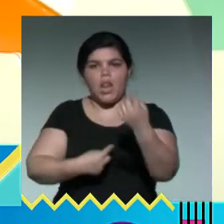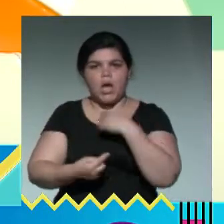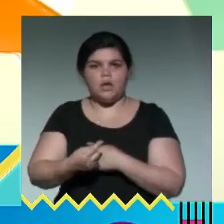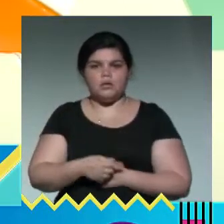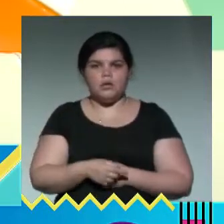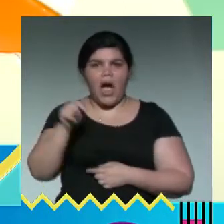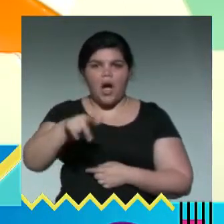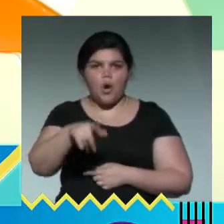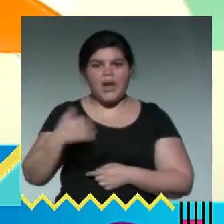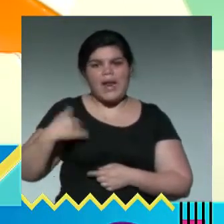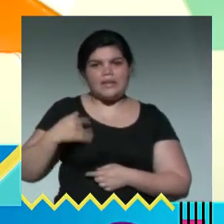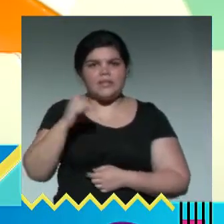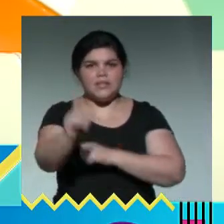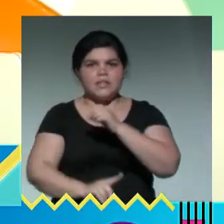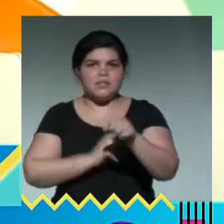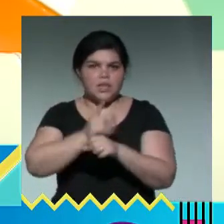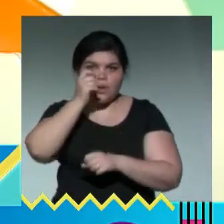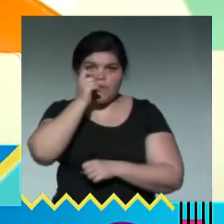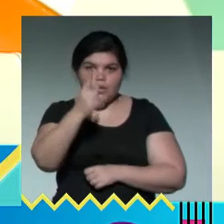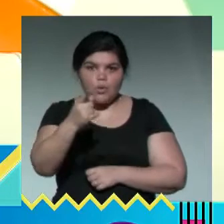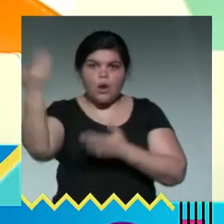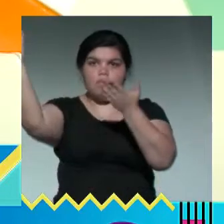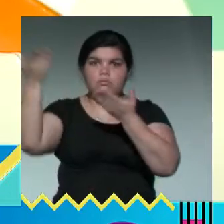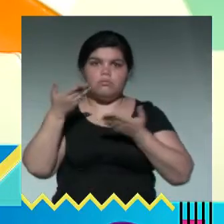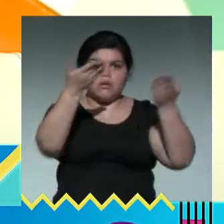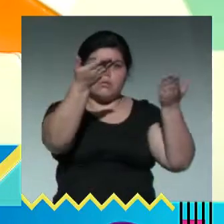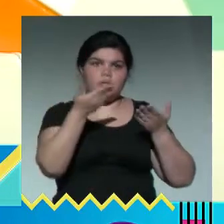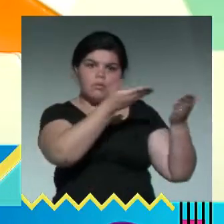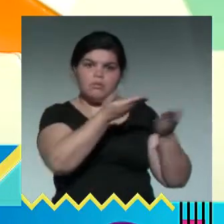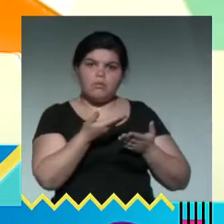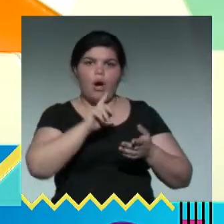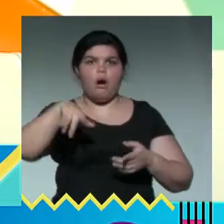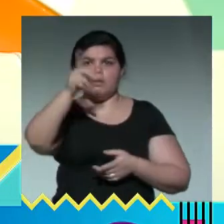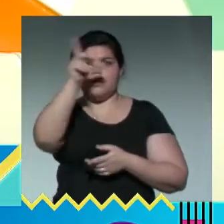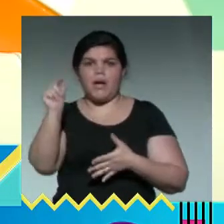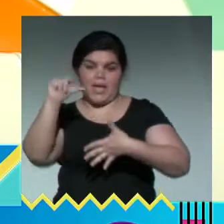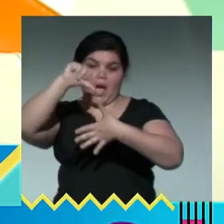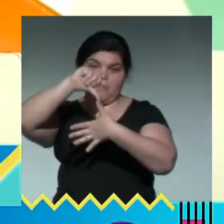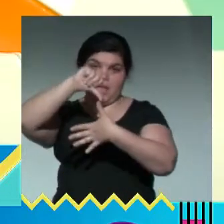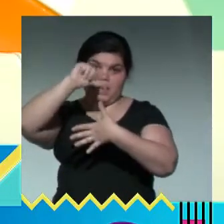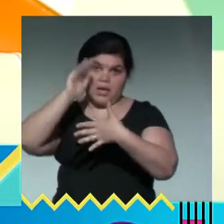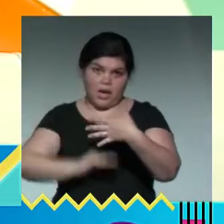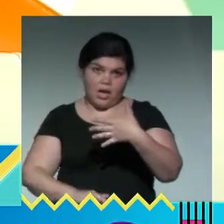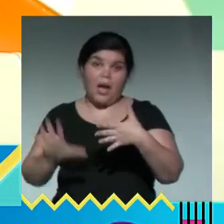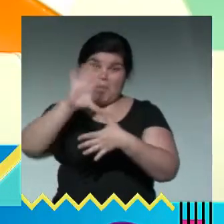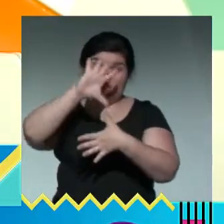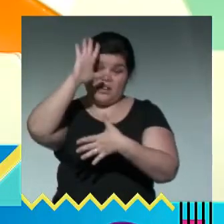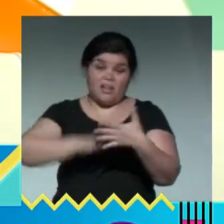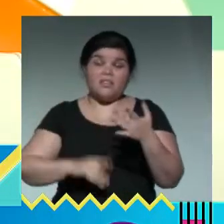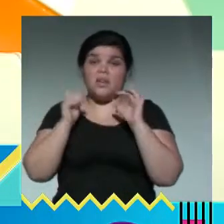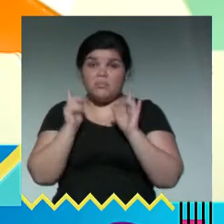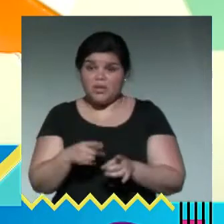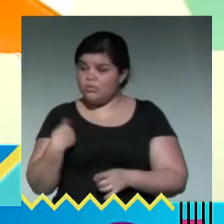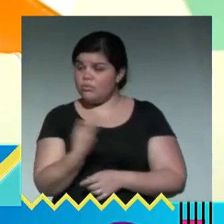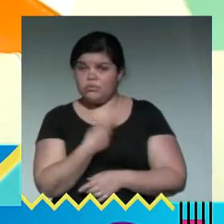digamos, está recibiendo una gran cantidad de inmigrantes de países de América y no sé hasta qué punto nosotros